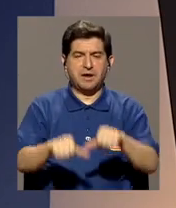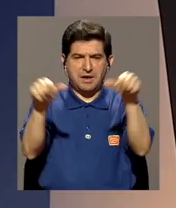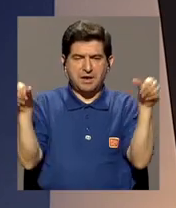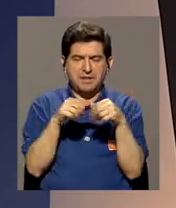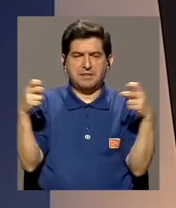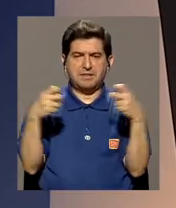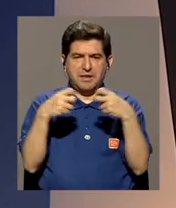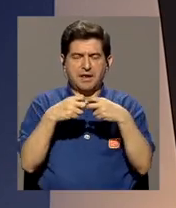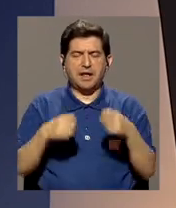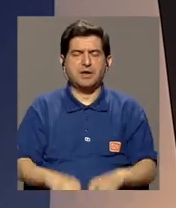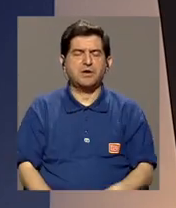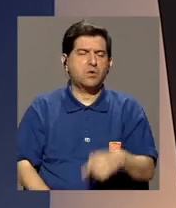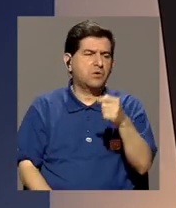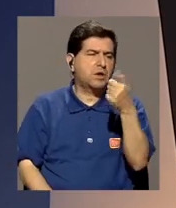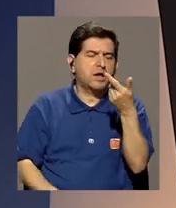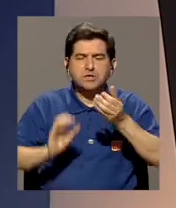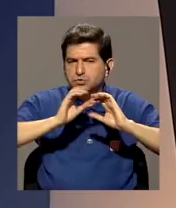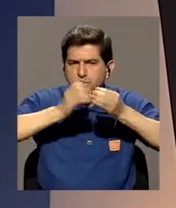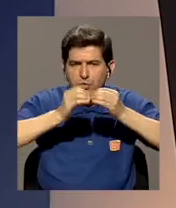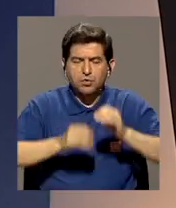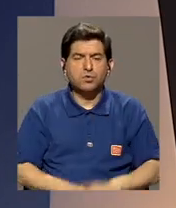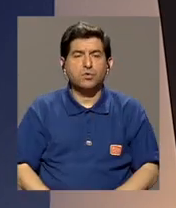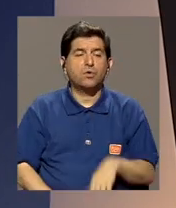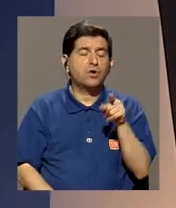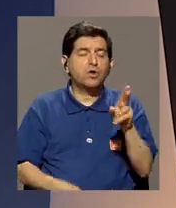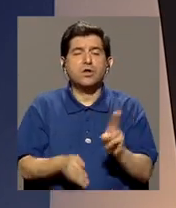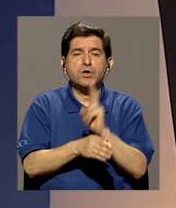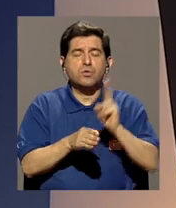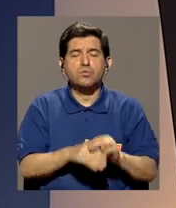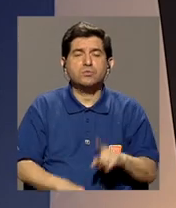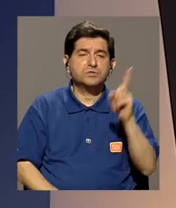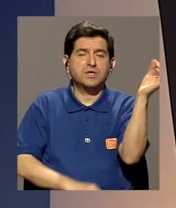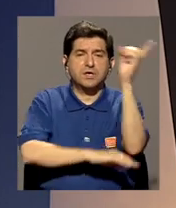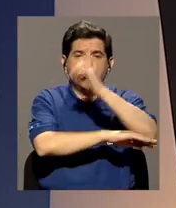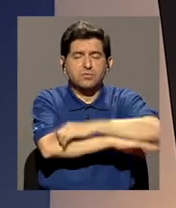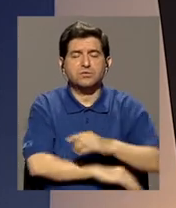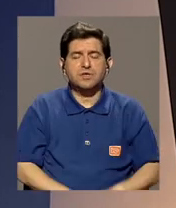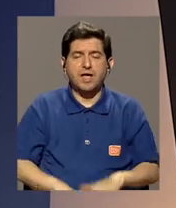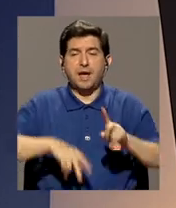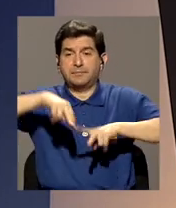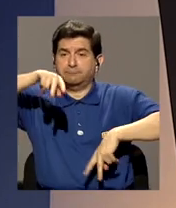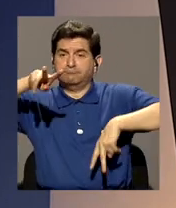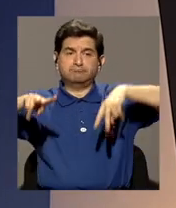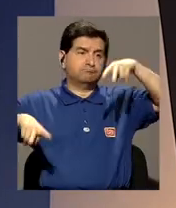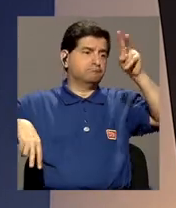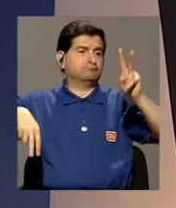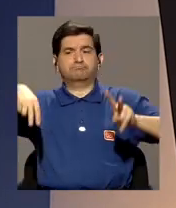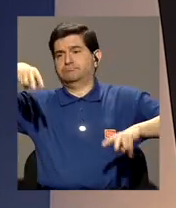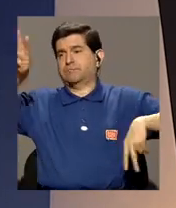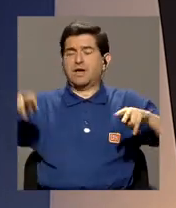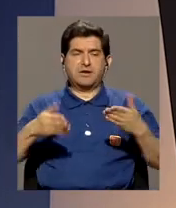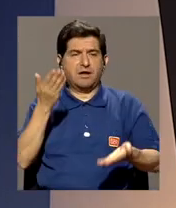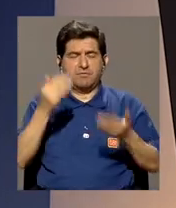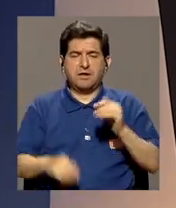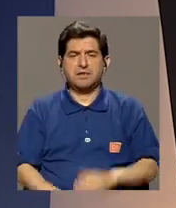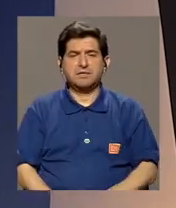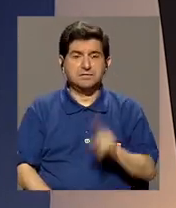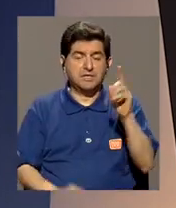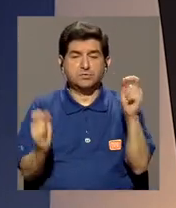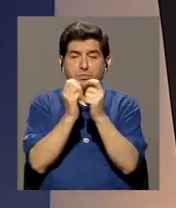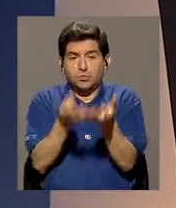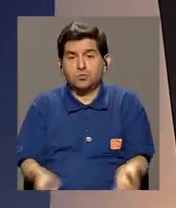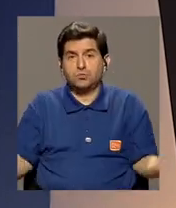de poco volumen y que además consume a lo largo del día en pecos totalmente consume qué sé yo genera un pico